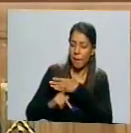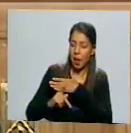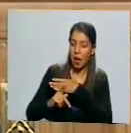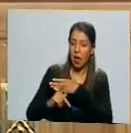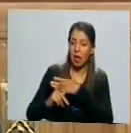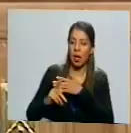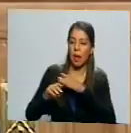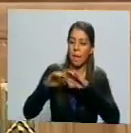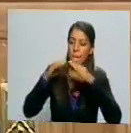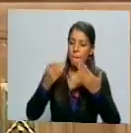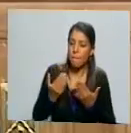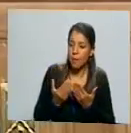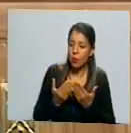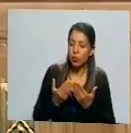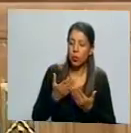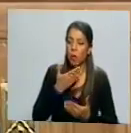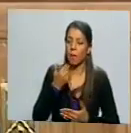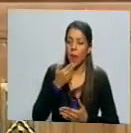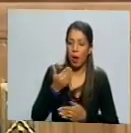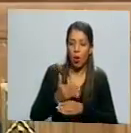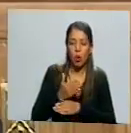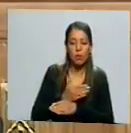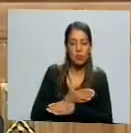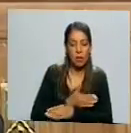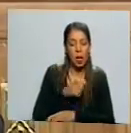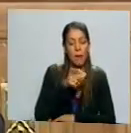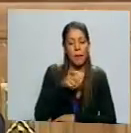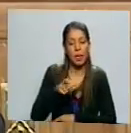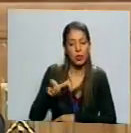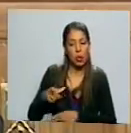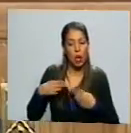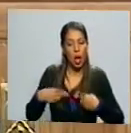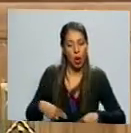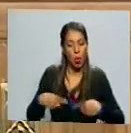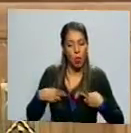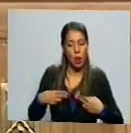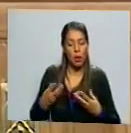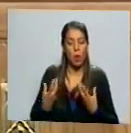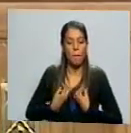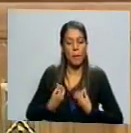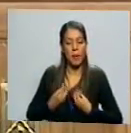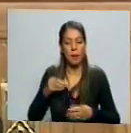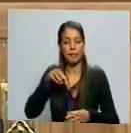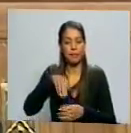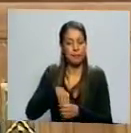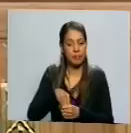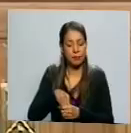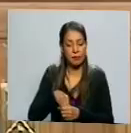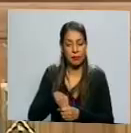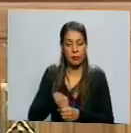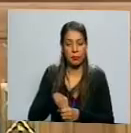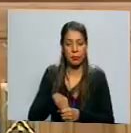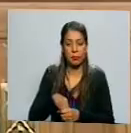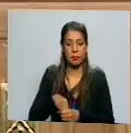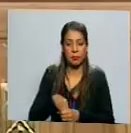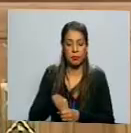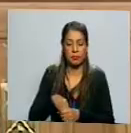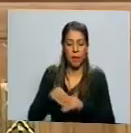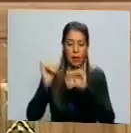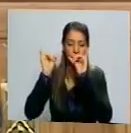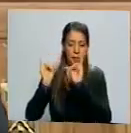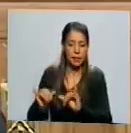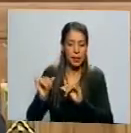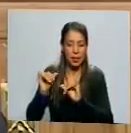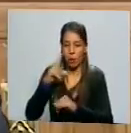mundo más justo y más humano, donde todos los seres podamos vivir en dignidad, los enemigos históricos de